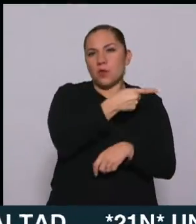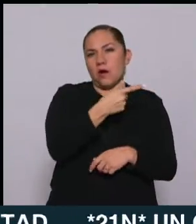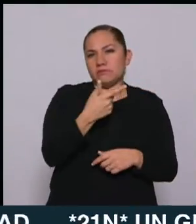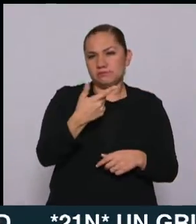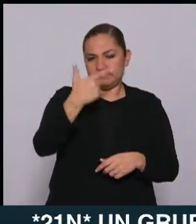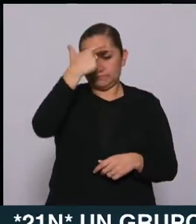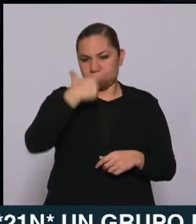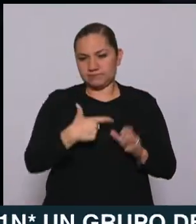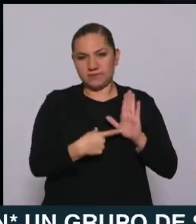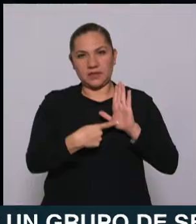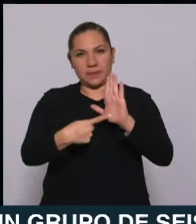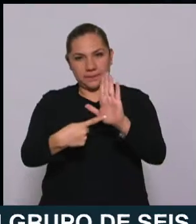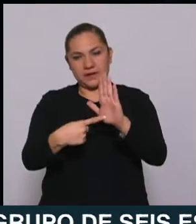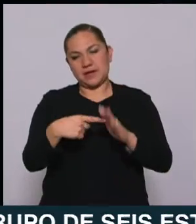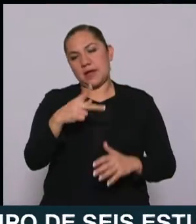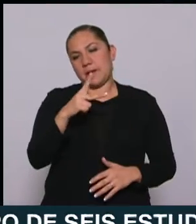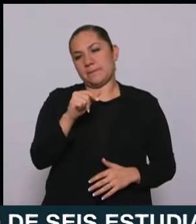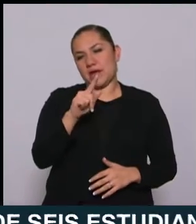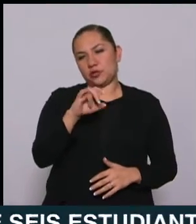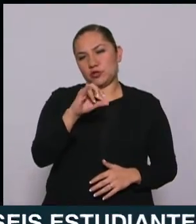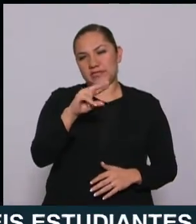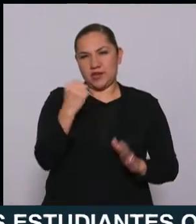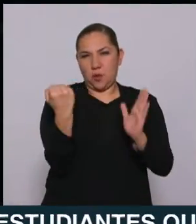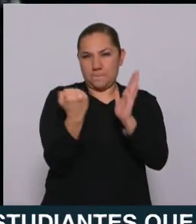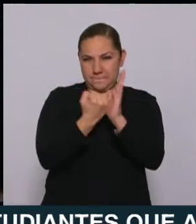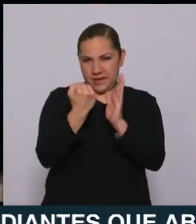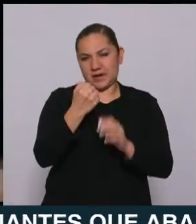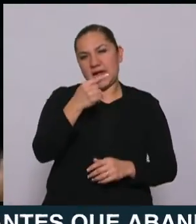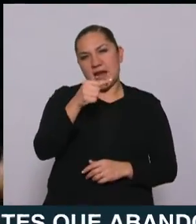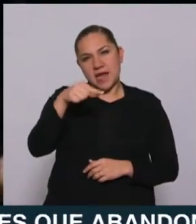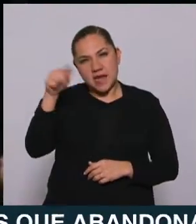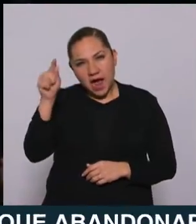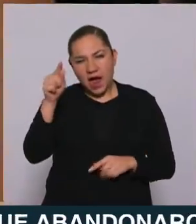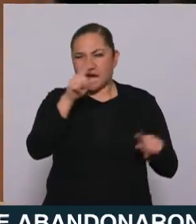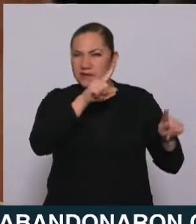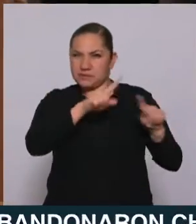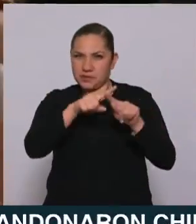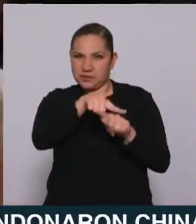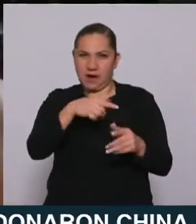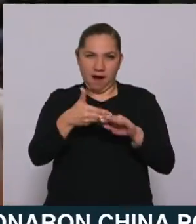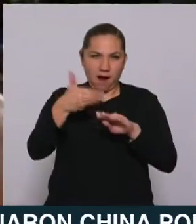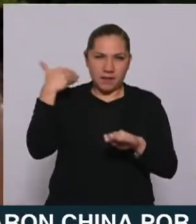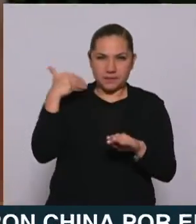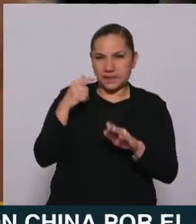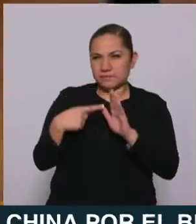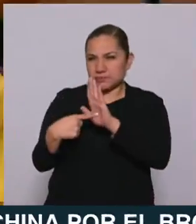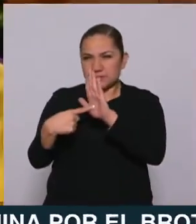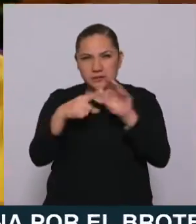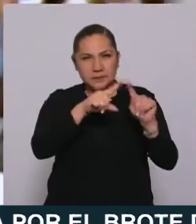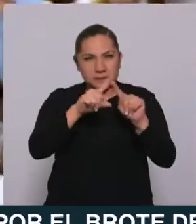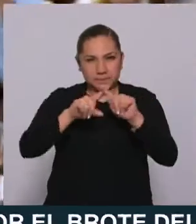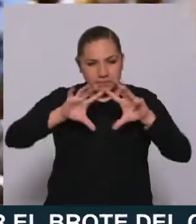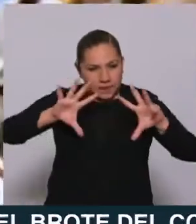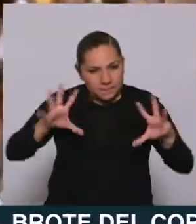marcas, destacando Nike, y lo que ganó durante su carrera en el deporte ráfaga con los Lakers.